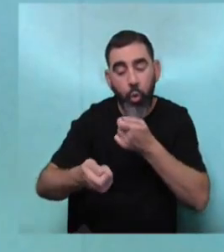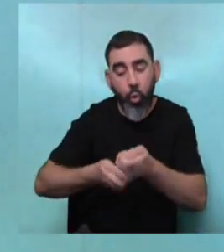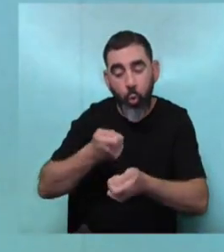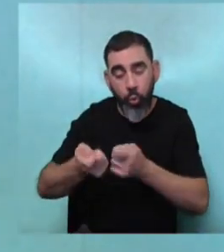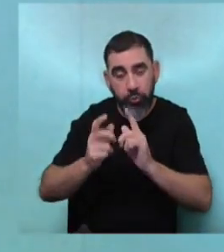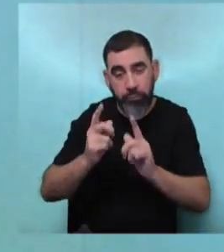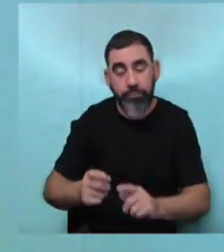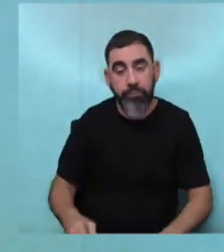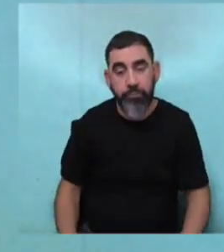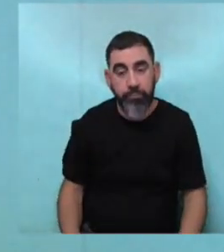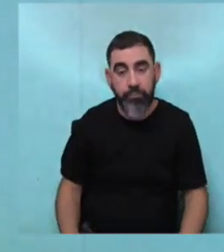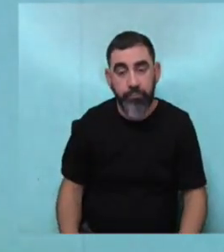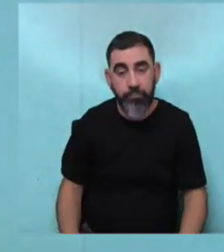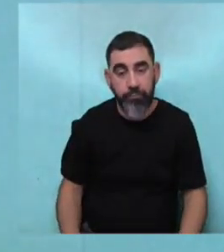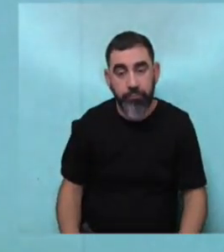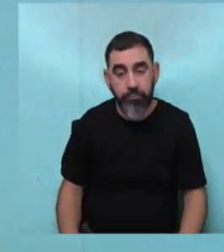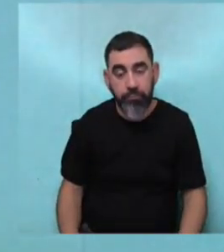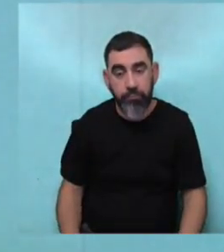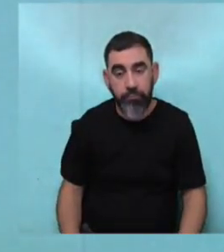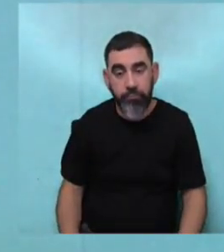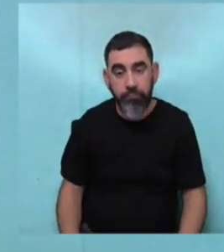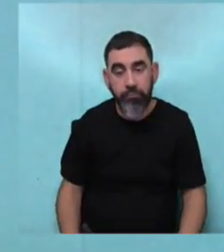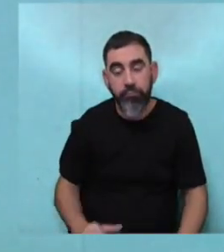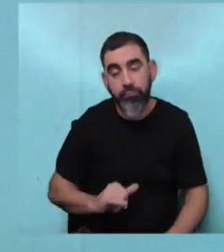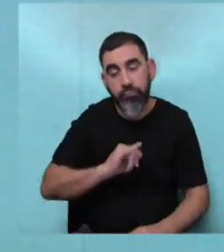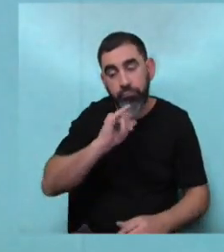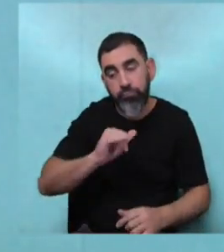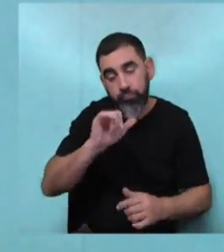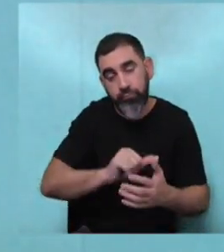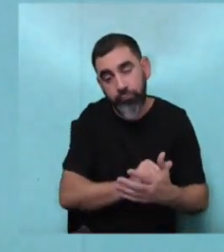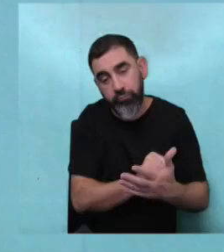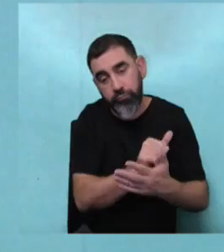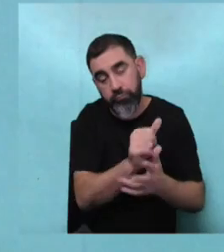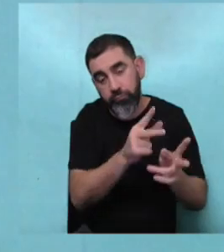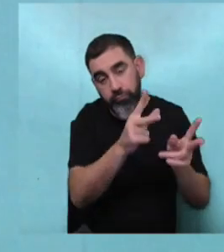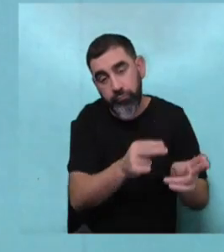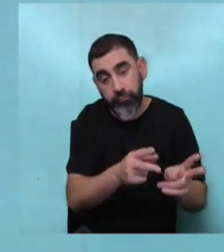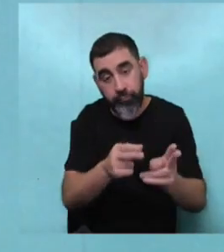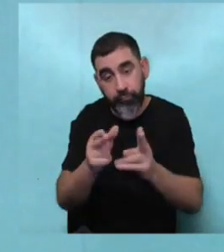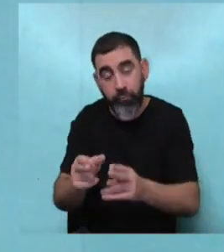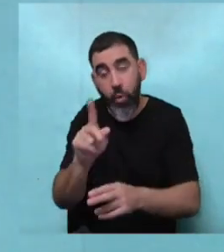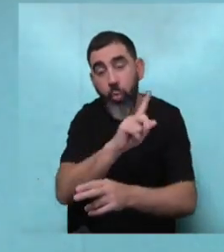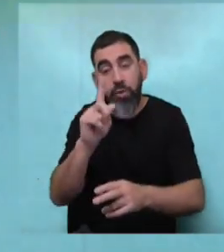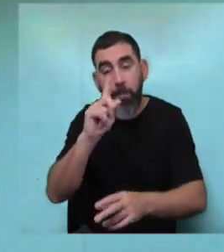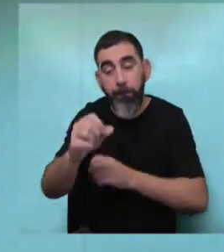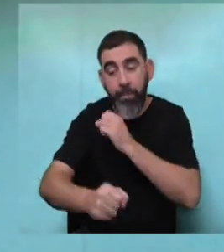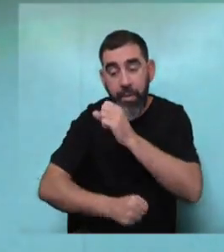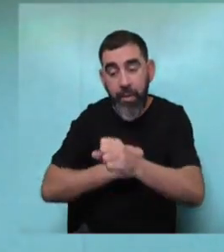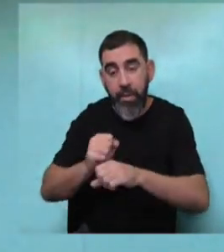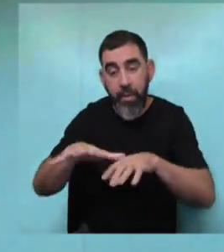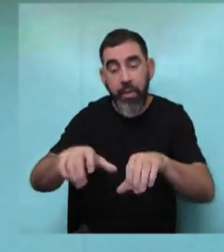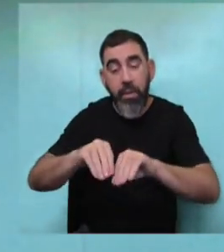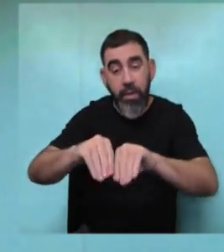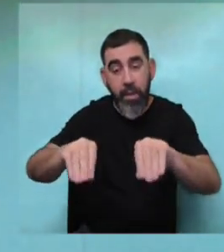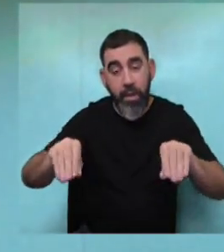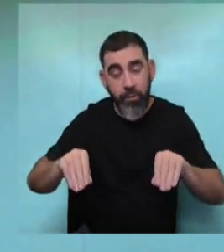la posibilidad de estar contemplando una narración secuencial de 11.000 años de ocupación de un territorio,